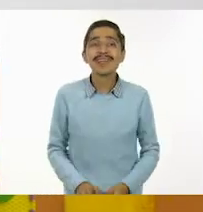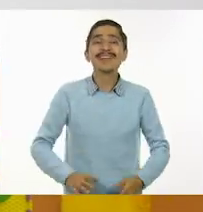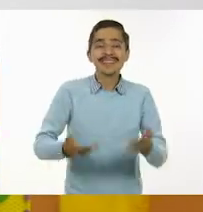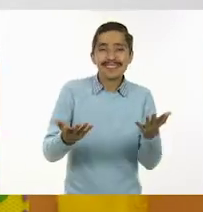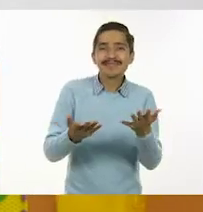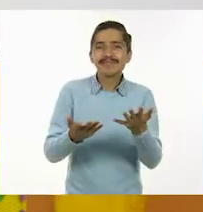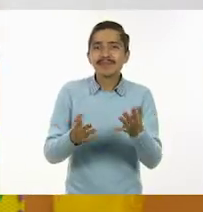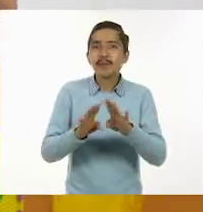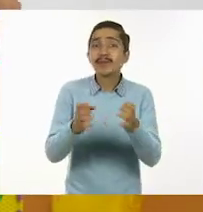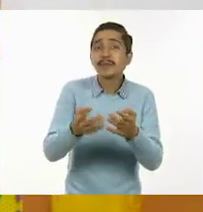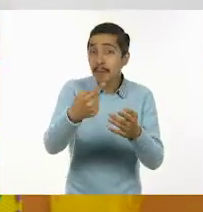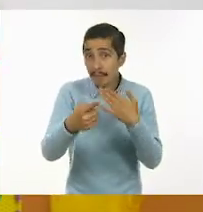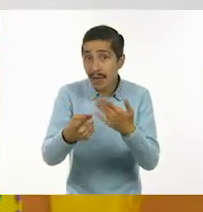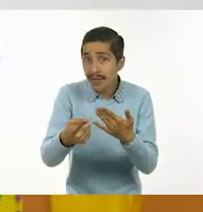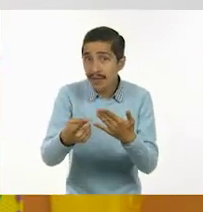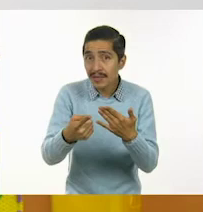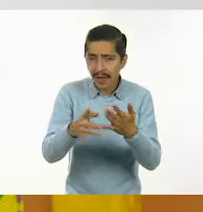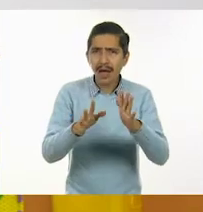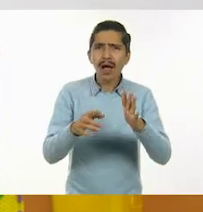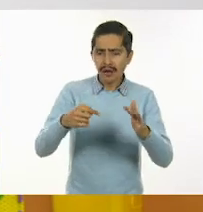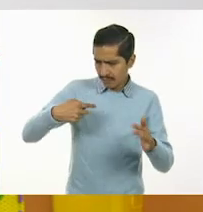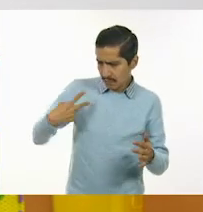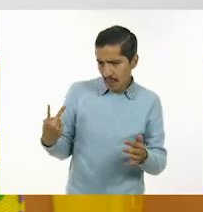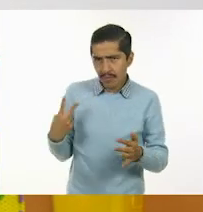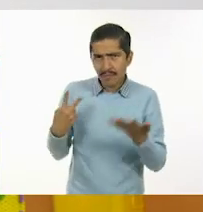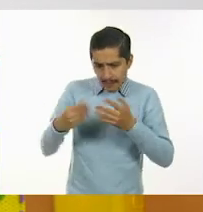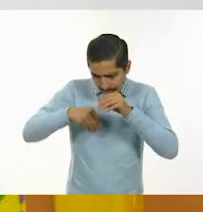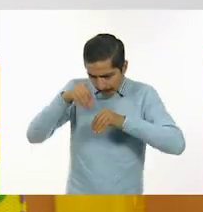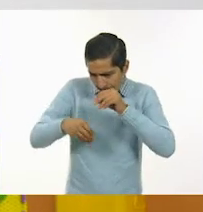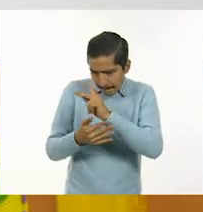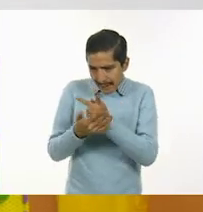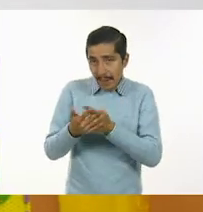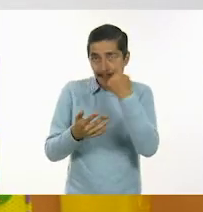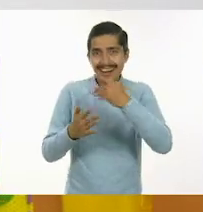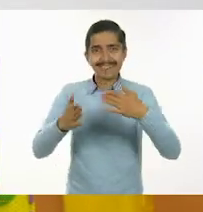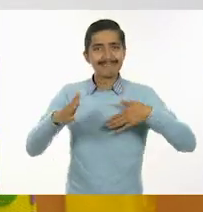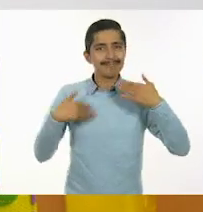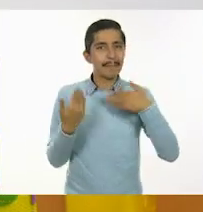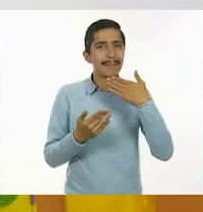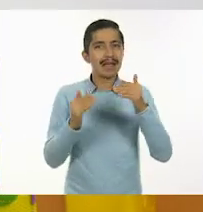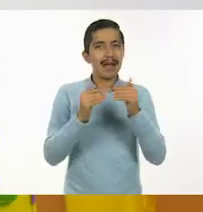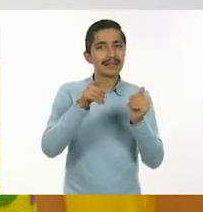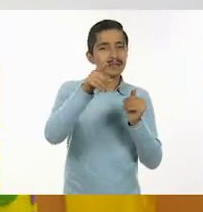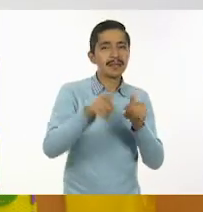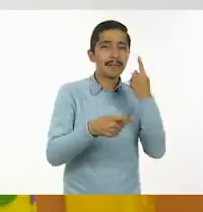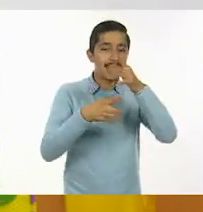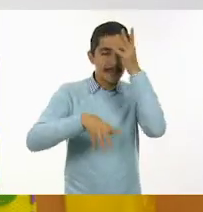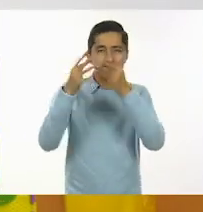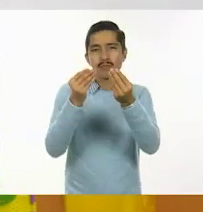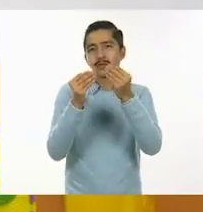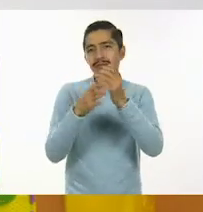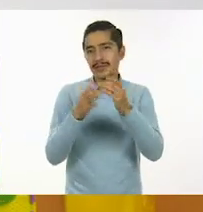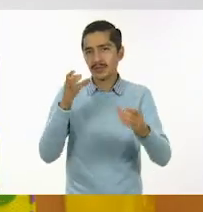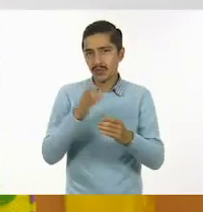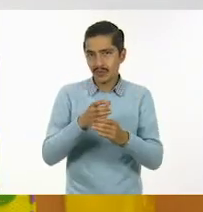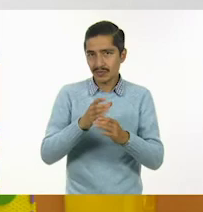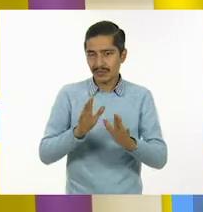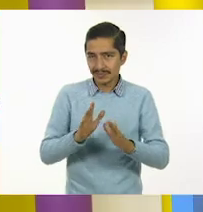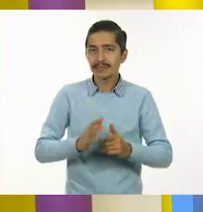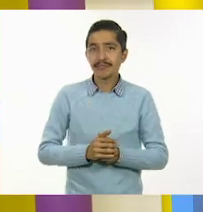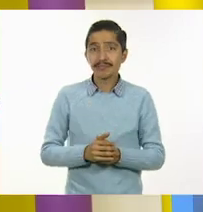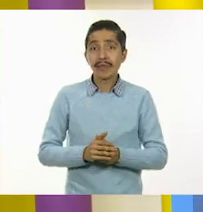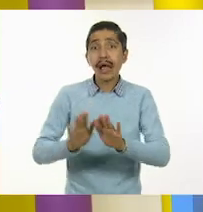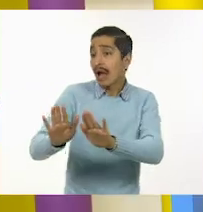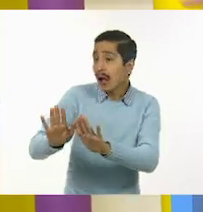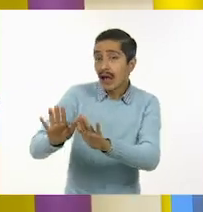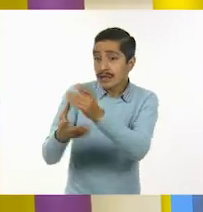¿Qué tal les va? Bien, nosotros aquí estamos planeando para que ustedes la pasen muy bien allá en casa, pero además para que aprendan muchas cosas. Oye, pero ¿ya te lavaste